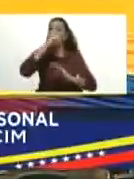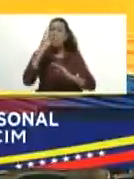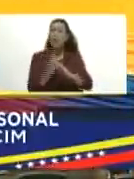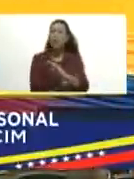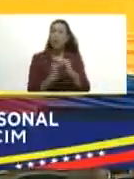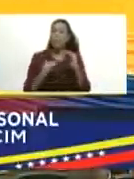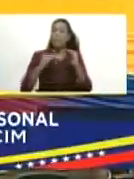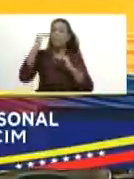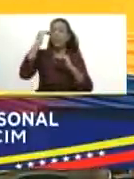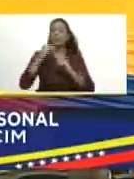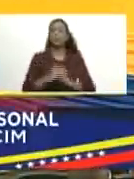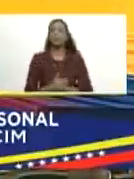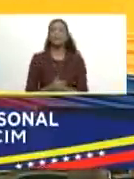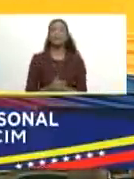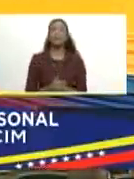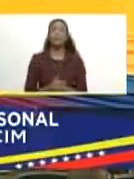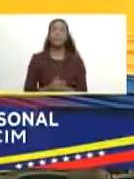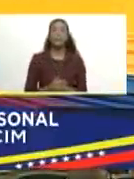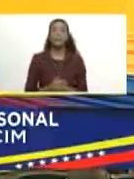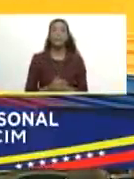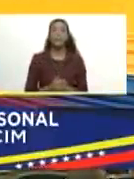mi comandante, permiso para retirarme.